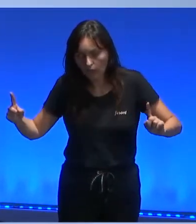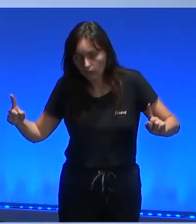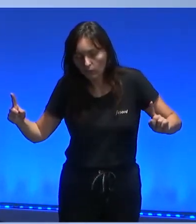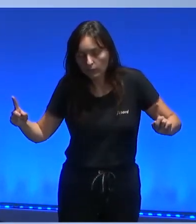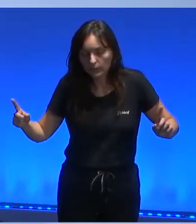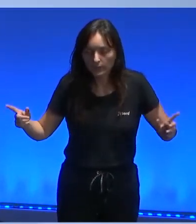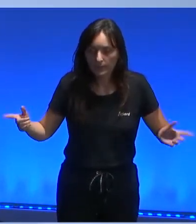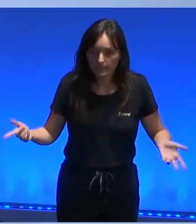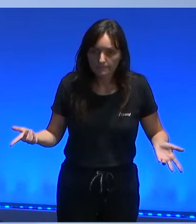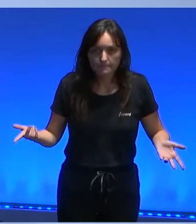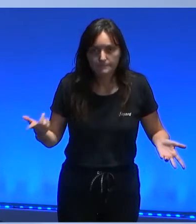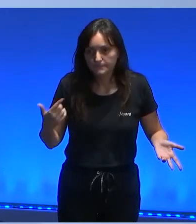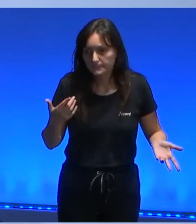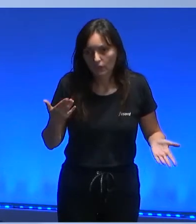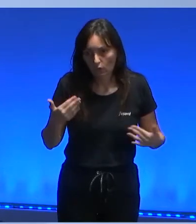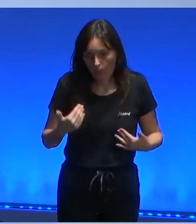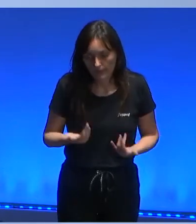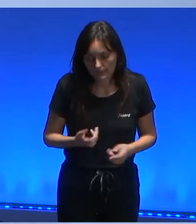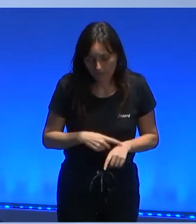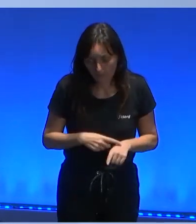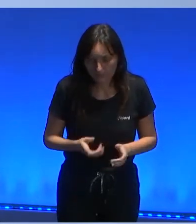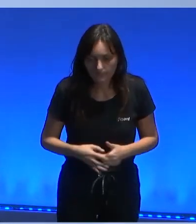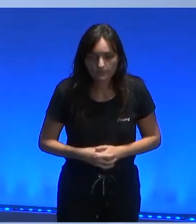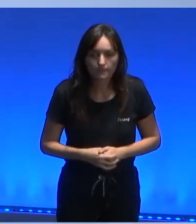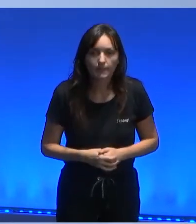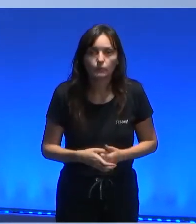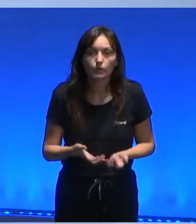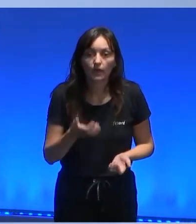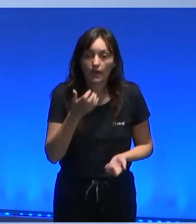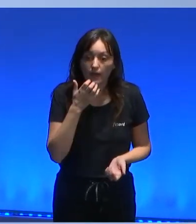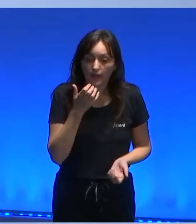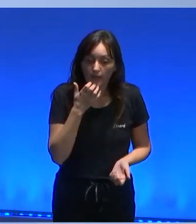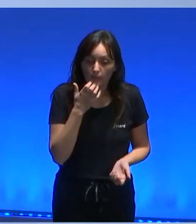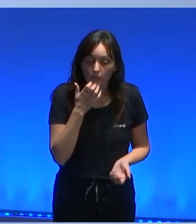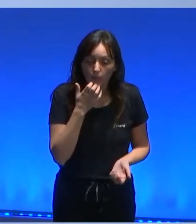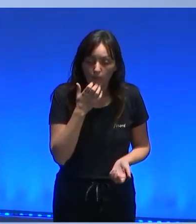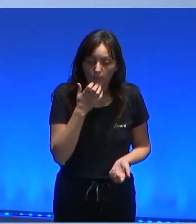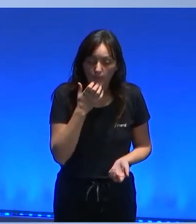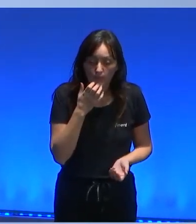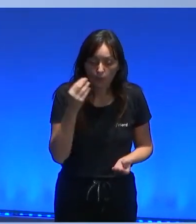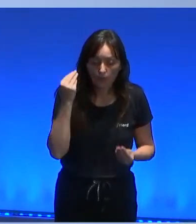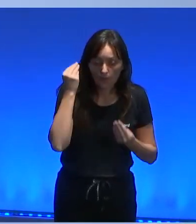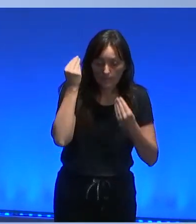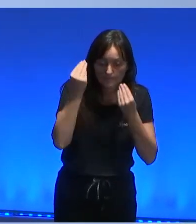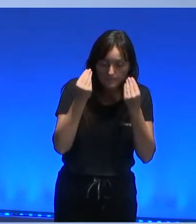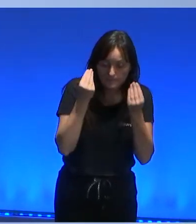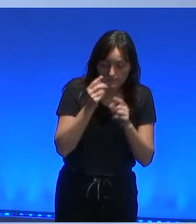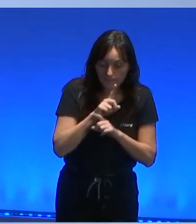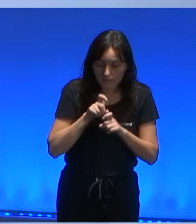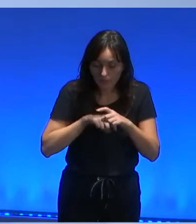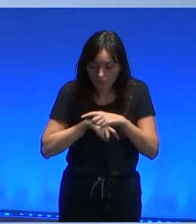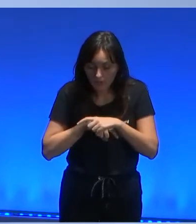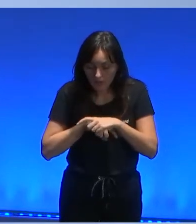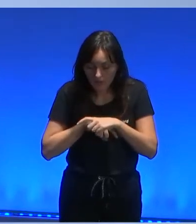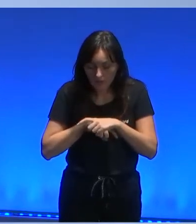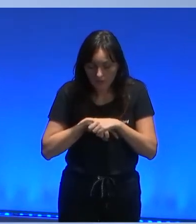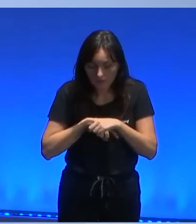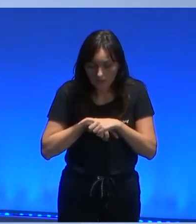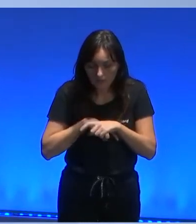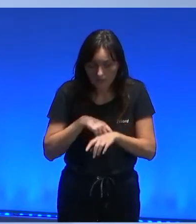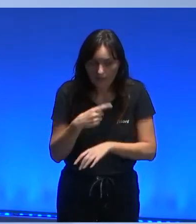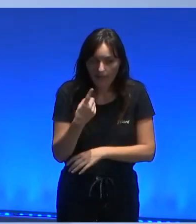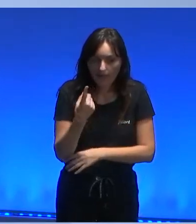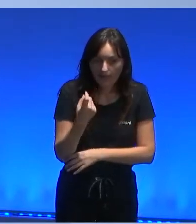tenemos, pero por ejemplo, preguntándonos si era